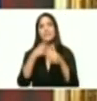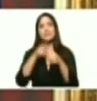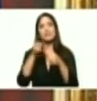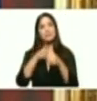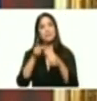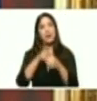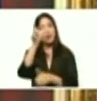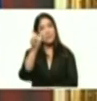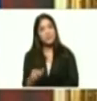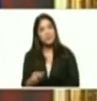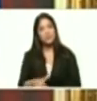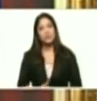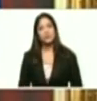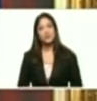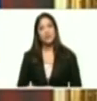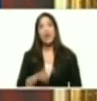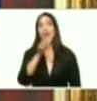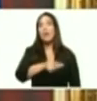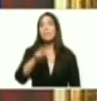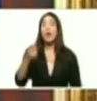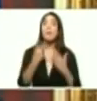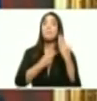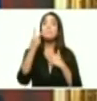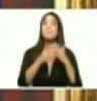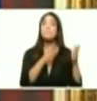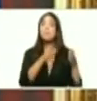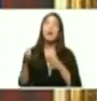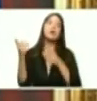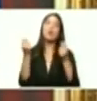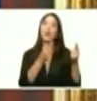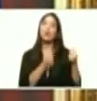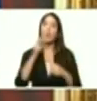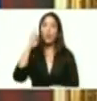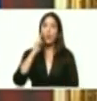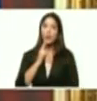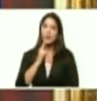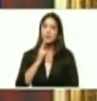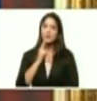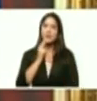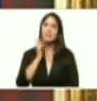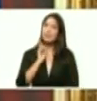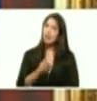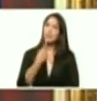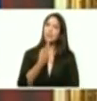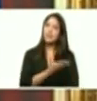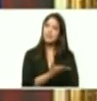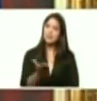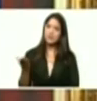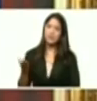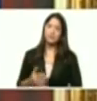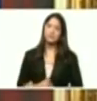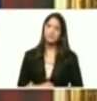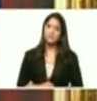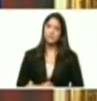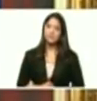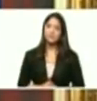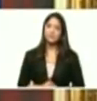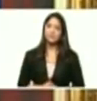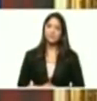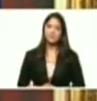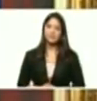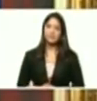humano. El ser humano. Esta agenda económica bolivariana no está de más decirlo, queridos compañeros, compañeras,